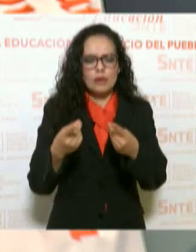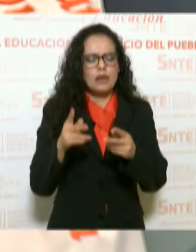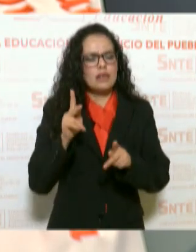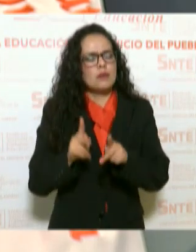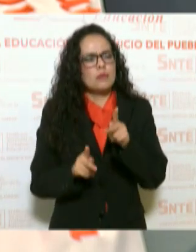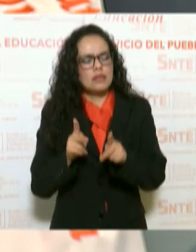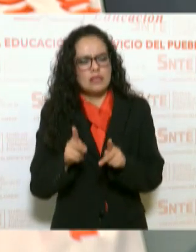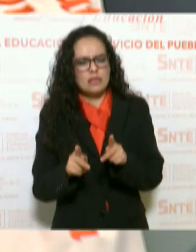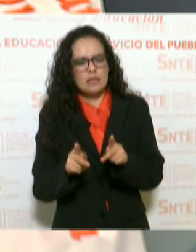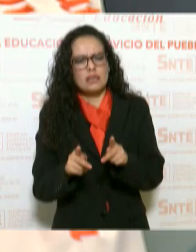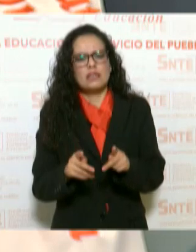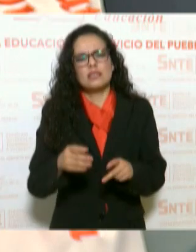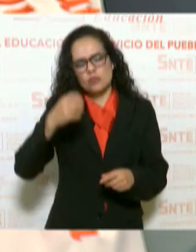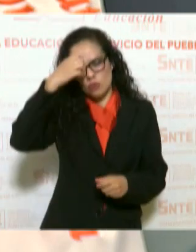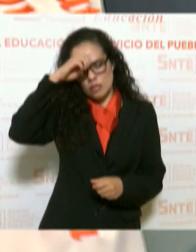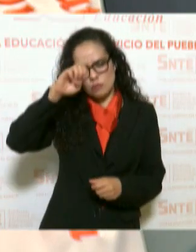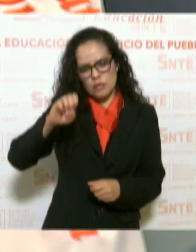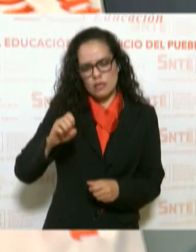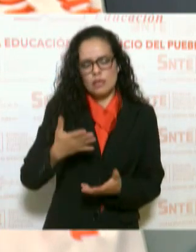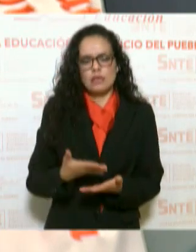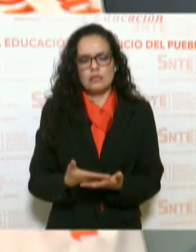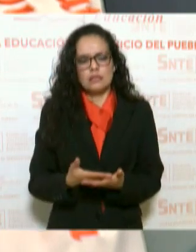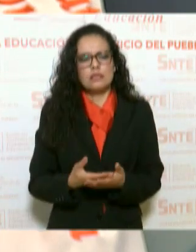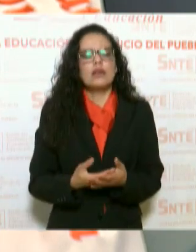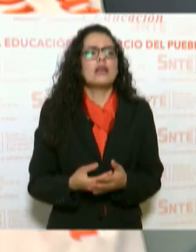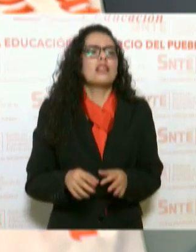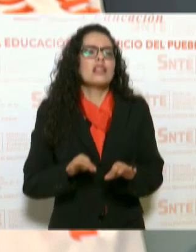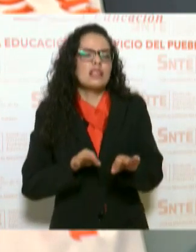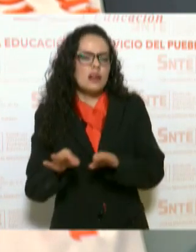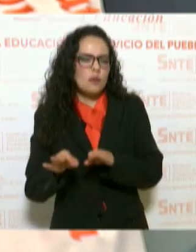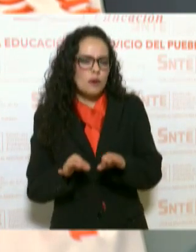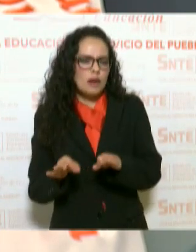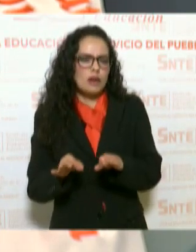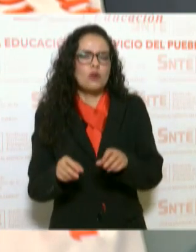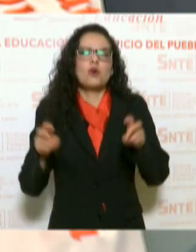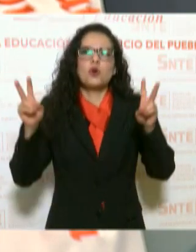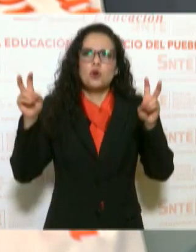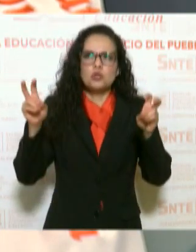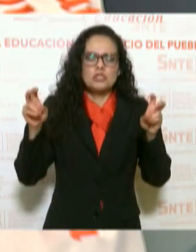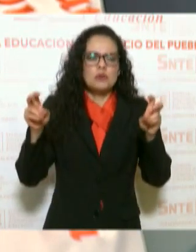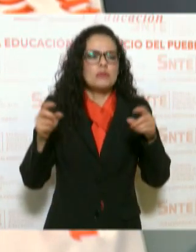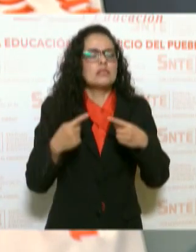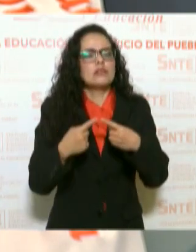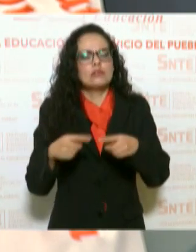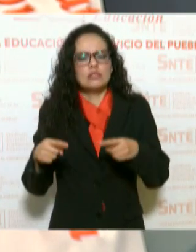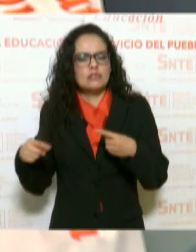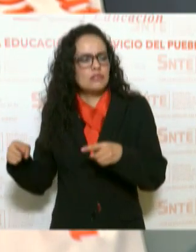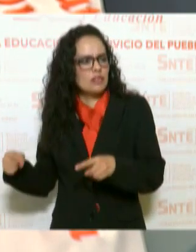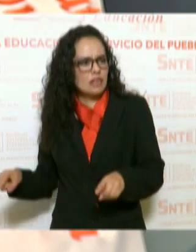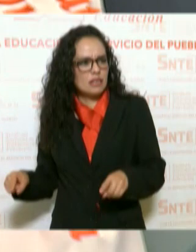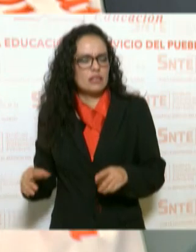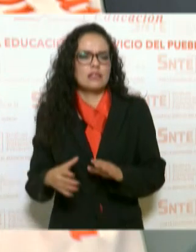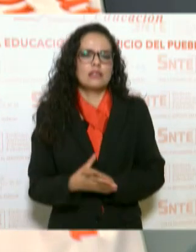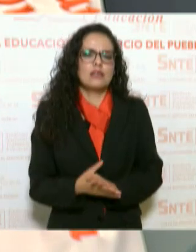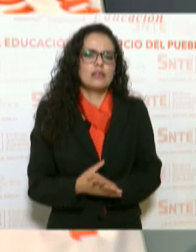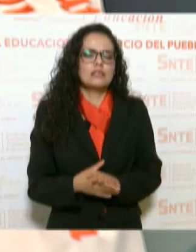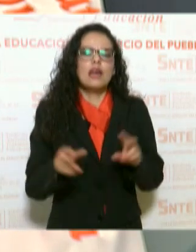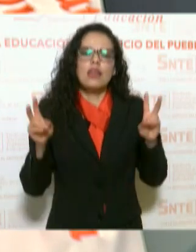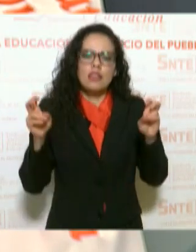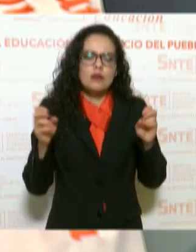diagnóstico y visión sobre los temas, las tendencias y los desafíos claves relacionados con la